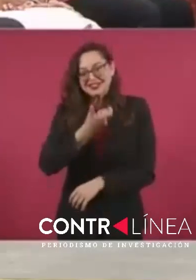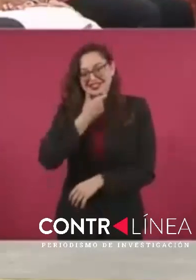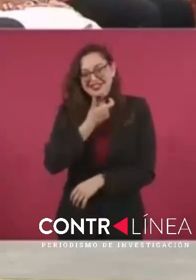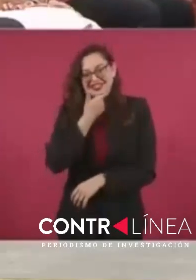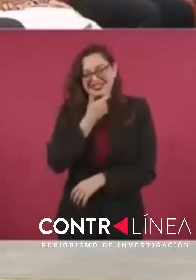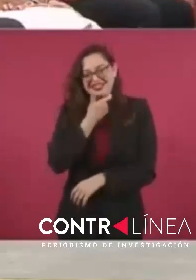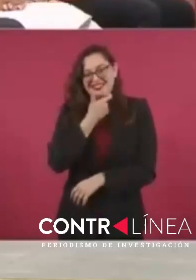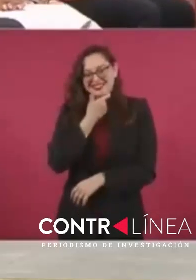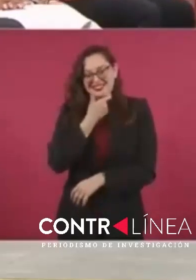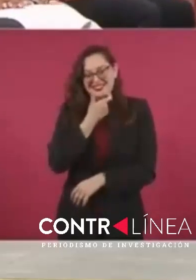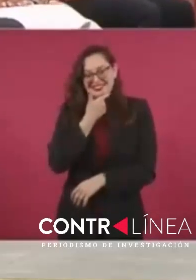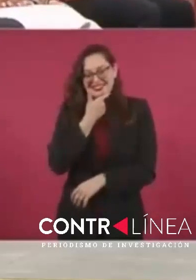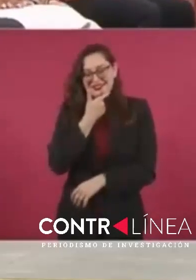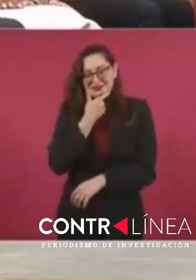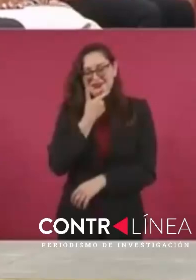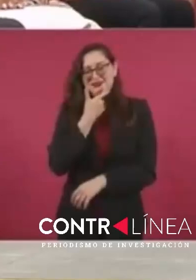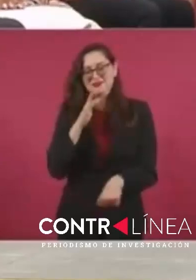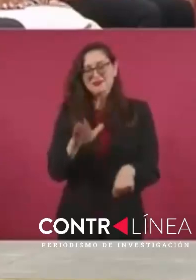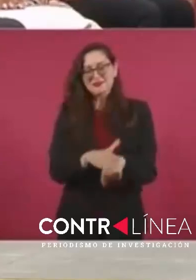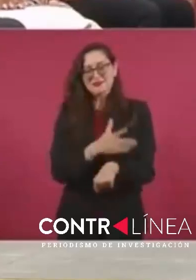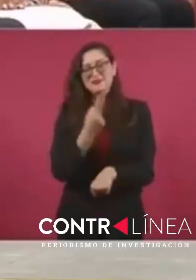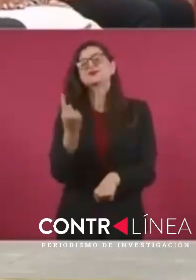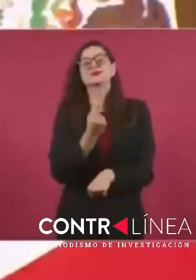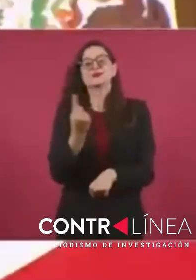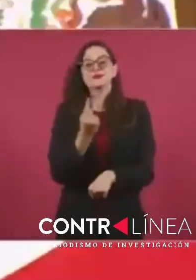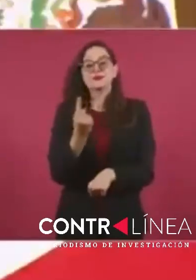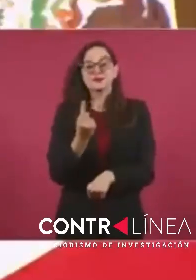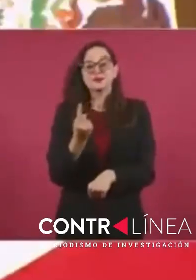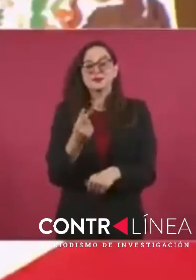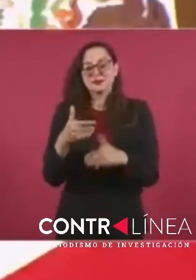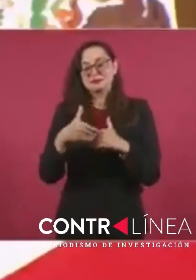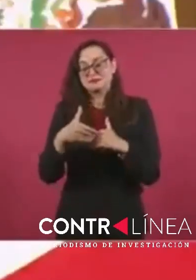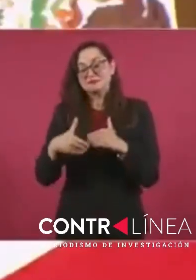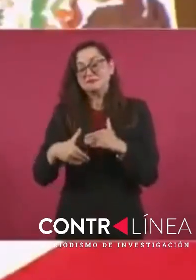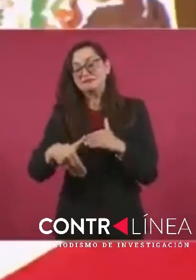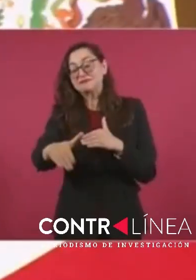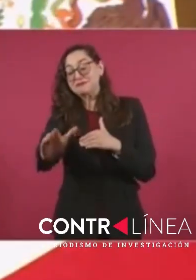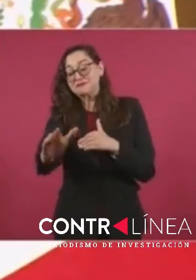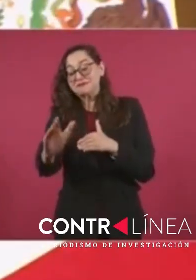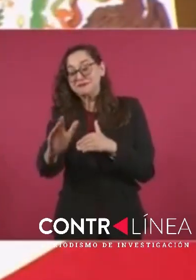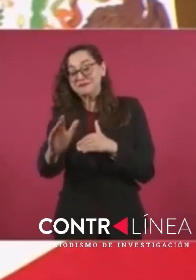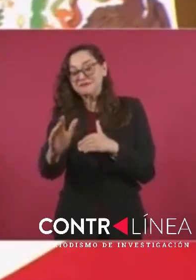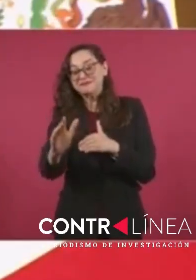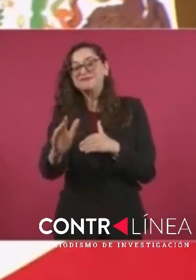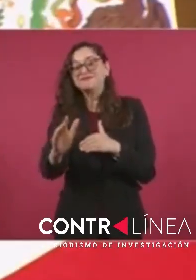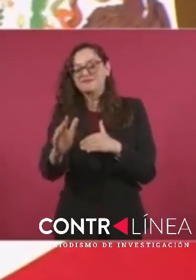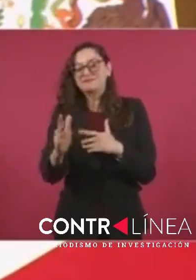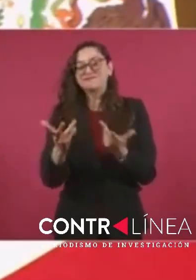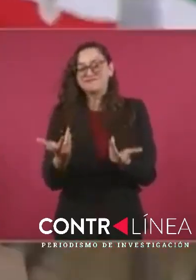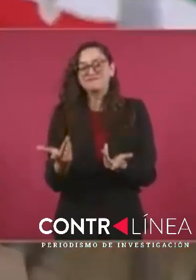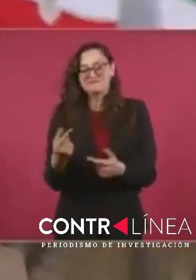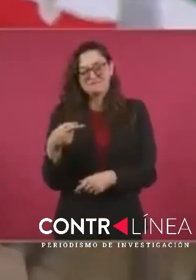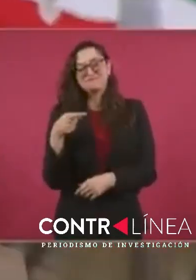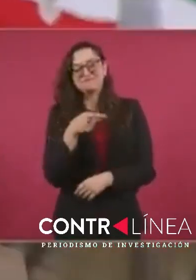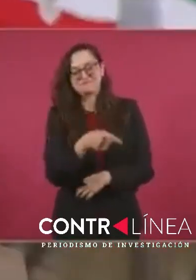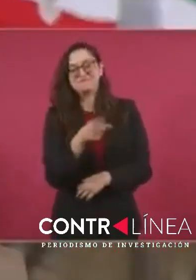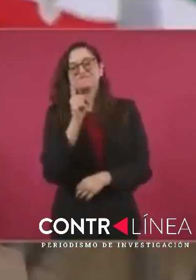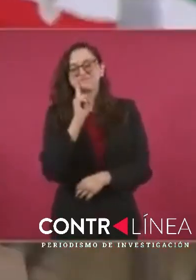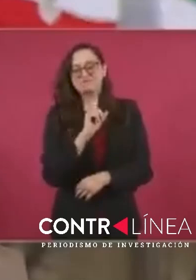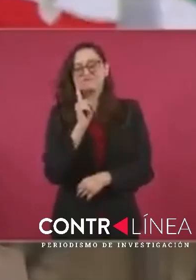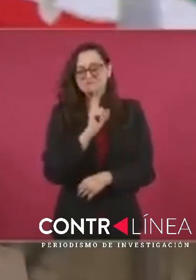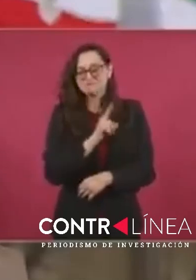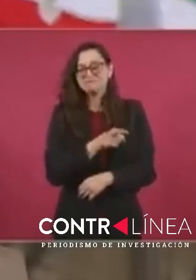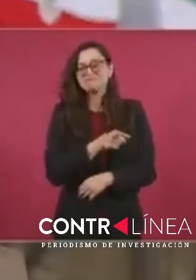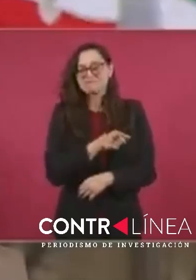porque las cosas que van a quedar pendientes, pues estoy